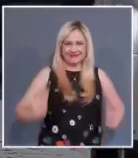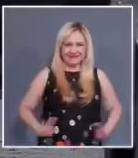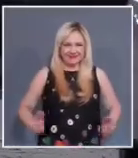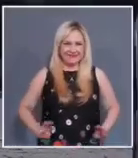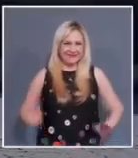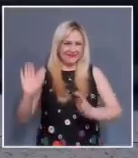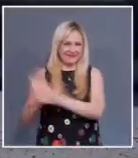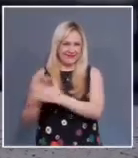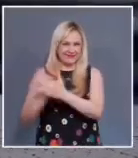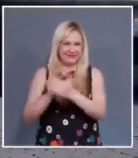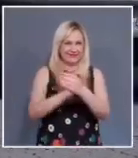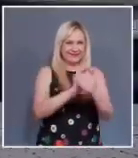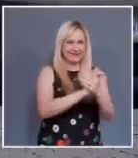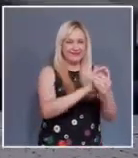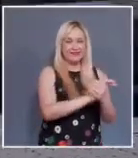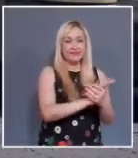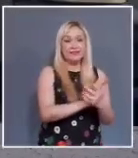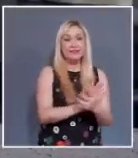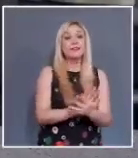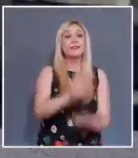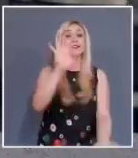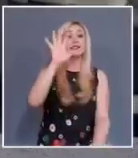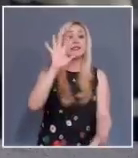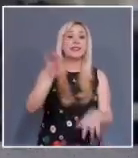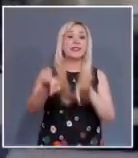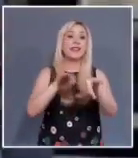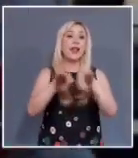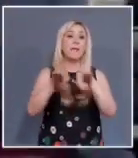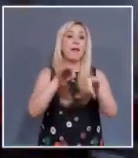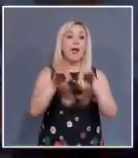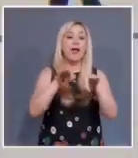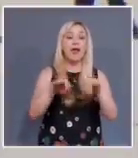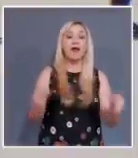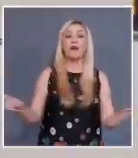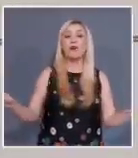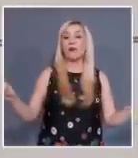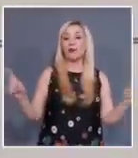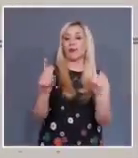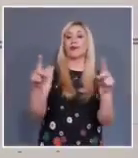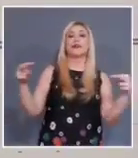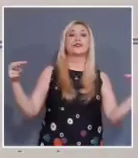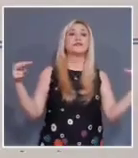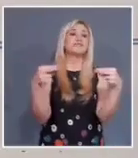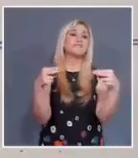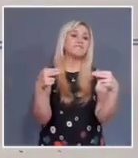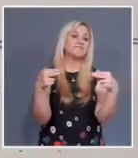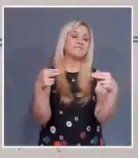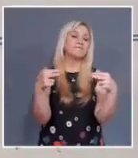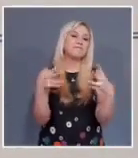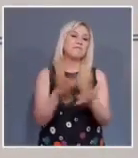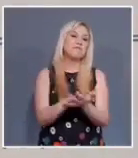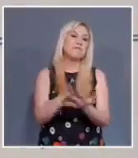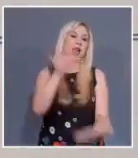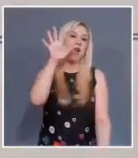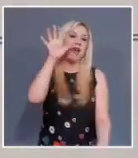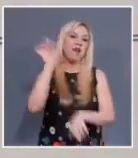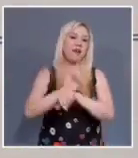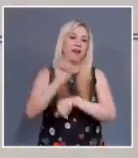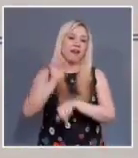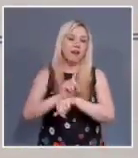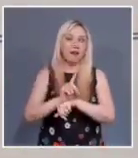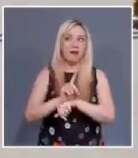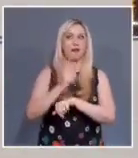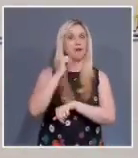laboral debido a que es ahí donde pasan la mayor parte de su tiempo. Esto de acuerdo con el informe global de bodas